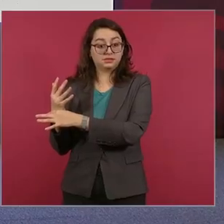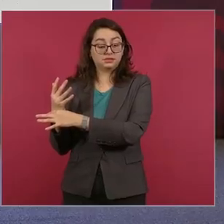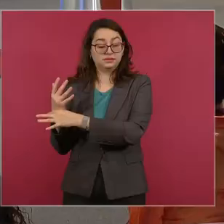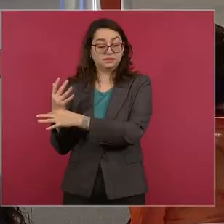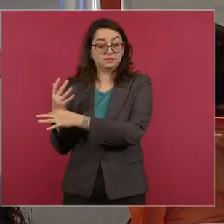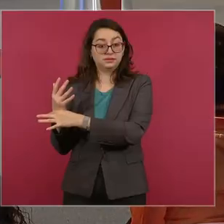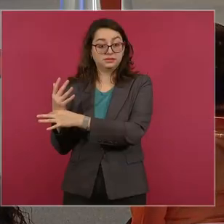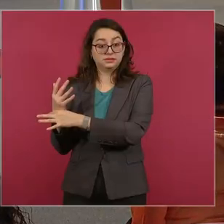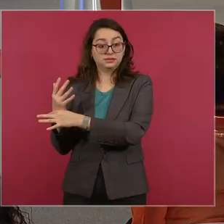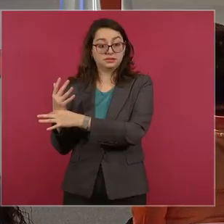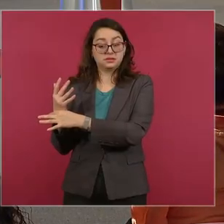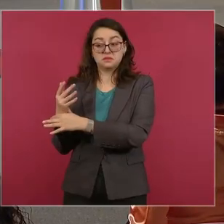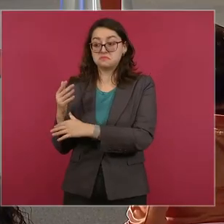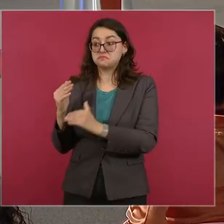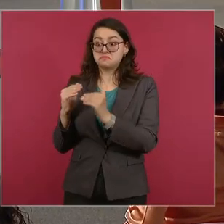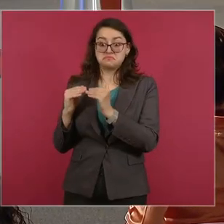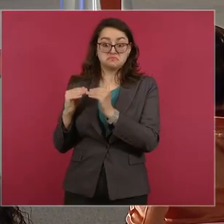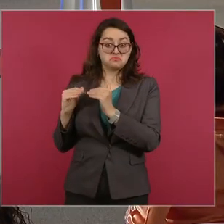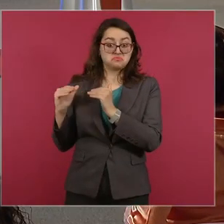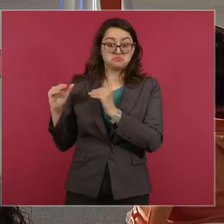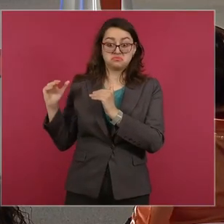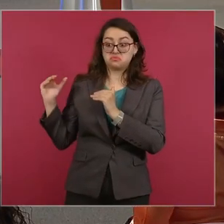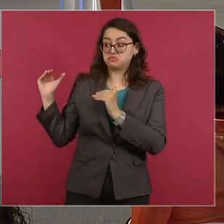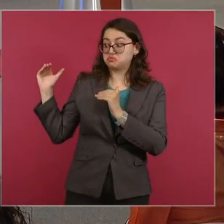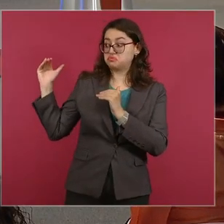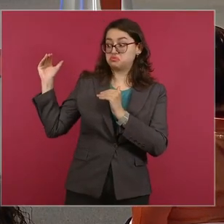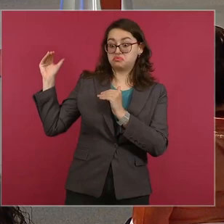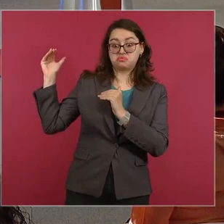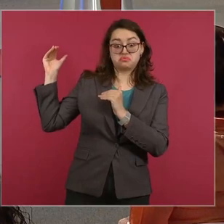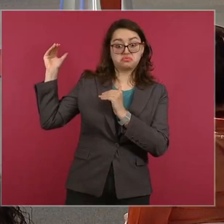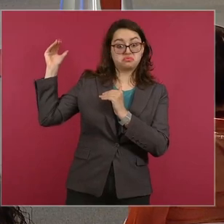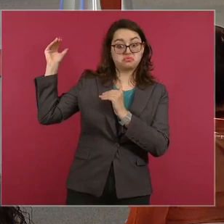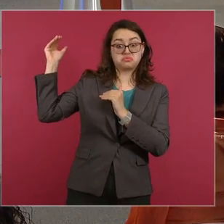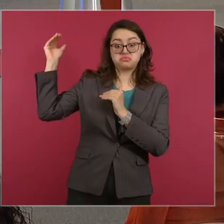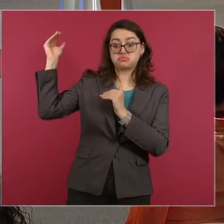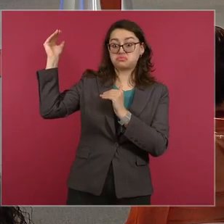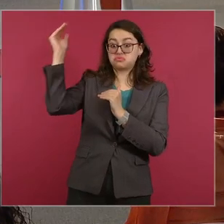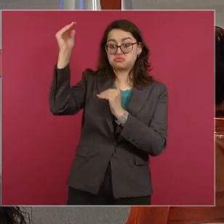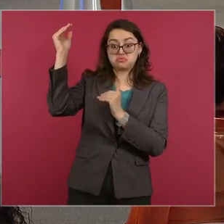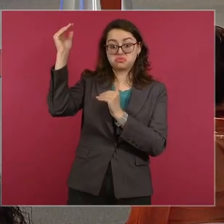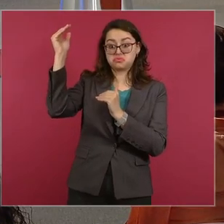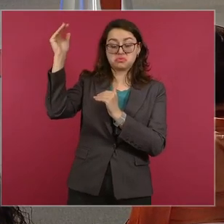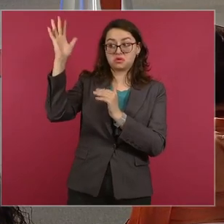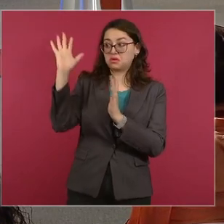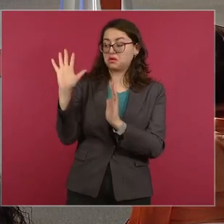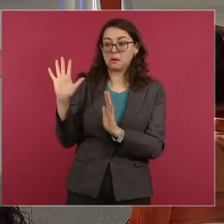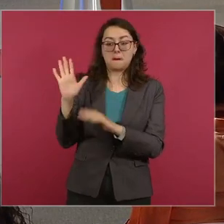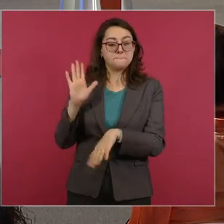no sólo me ganaba con amplio margen en población abierta